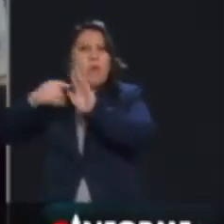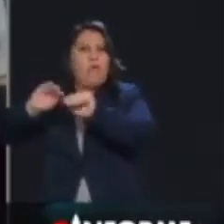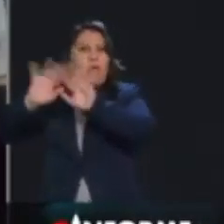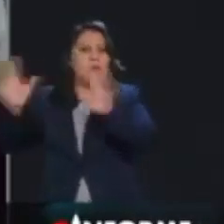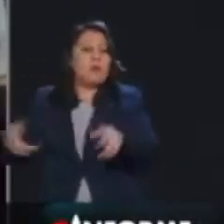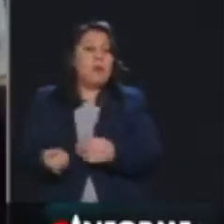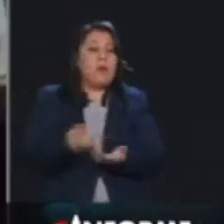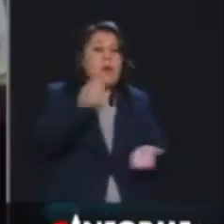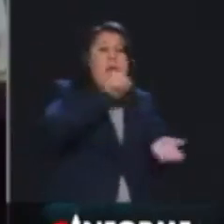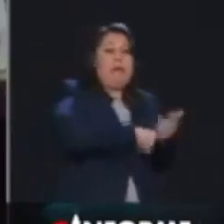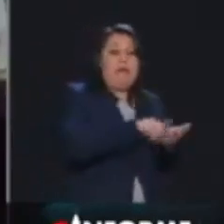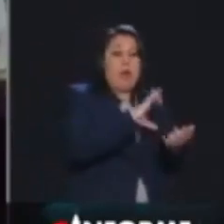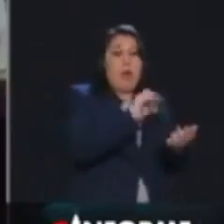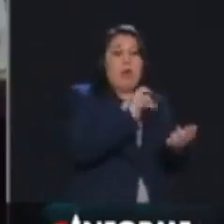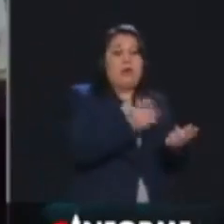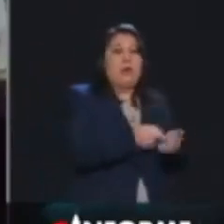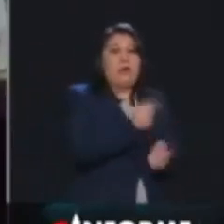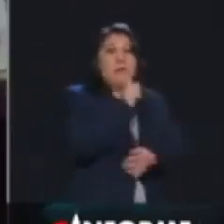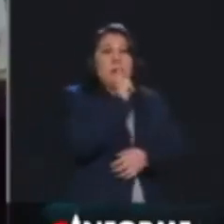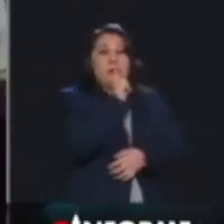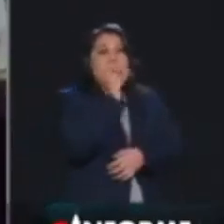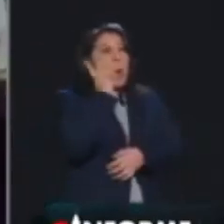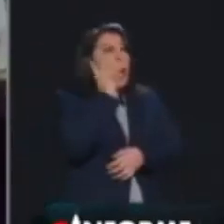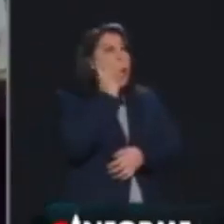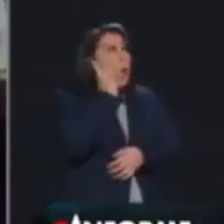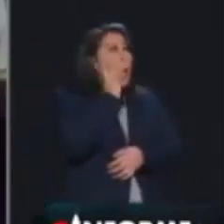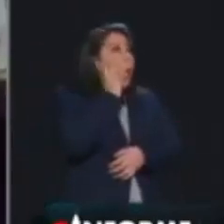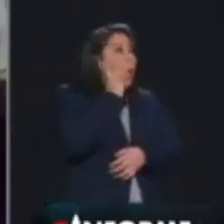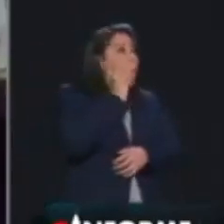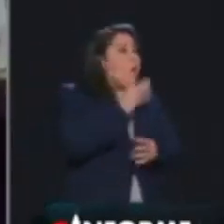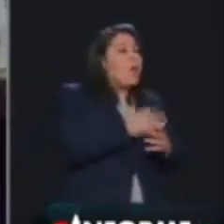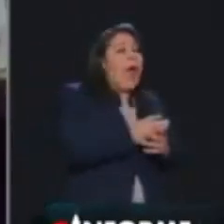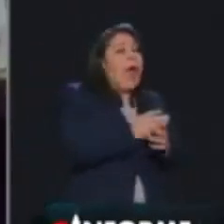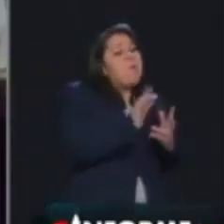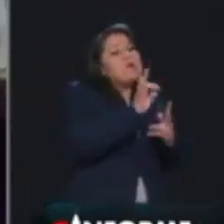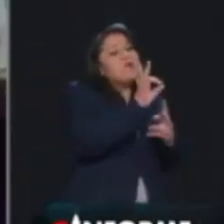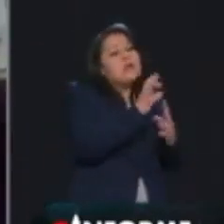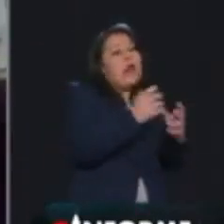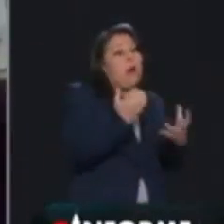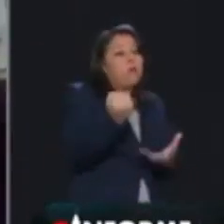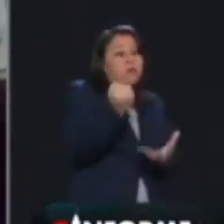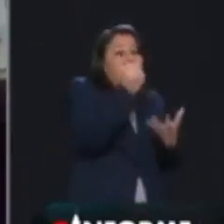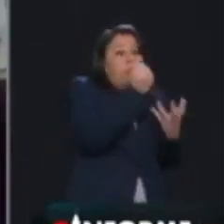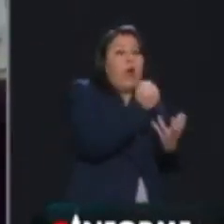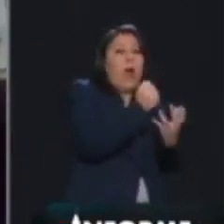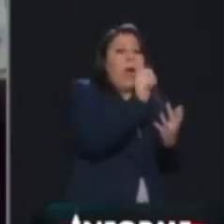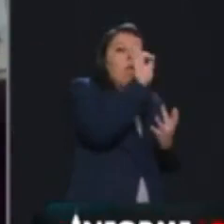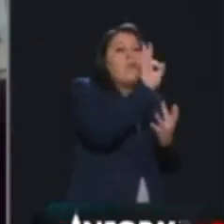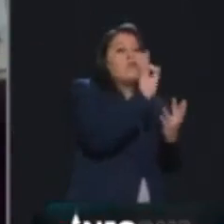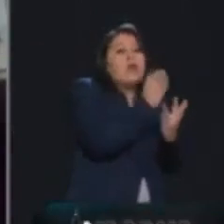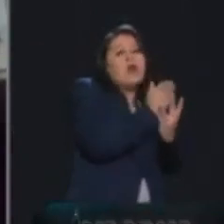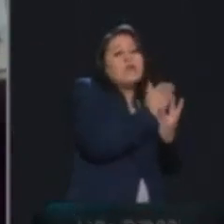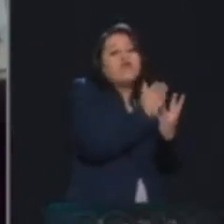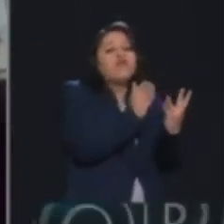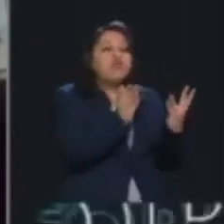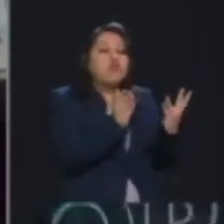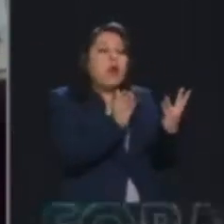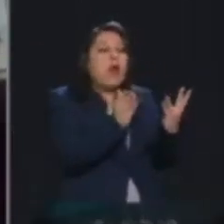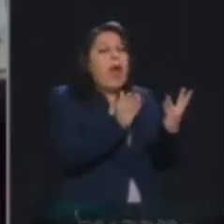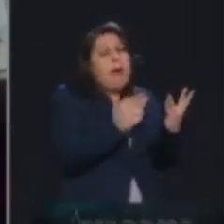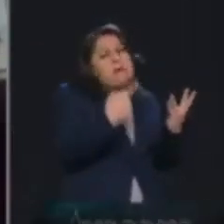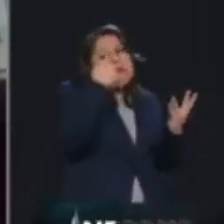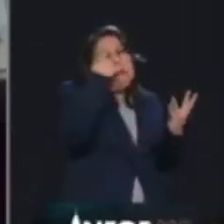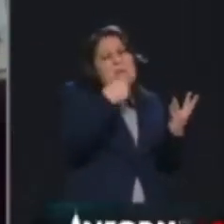pues ahí efectivamente pues en lo que incurrían eran este tipo de gastos pues bastante superfluos, unos sueldos que evidentemente no hubieran podido tener al interior